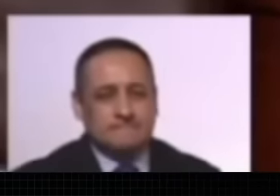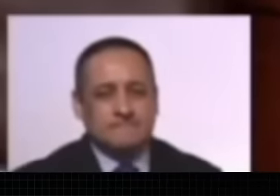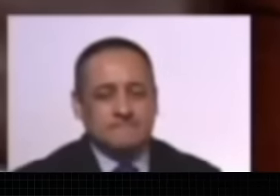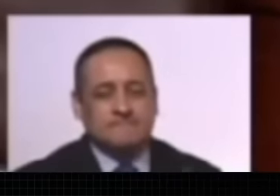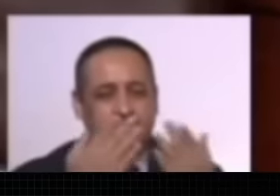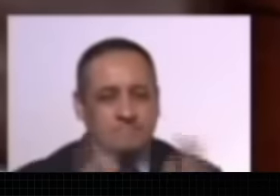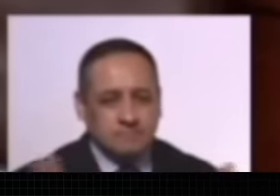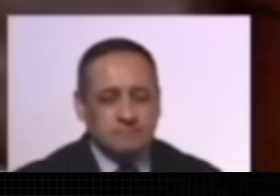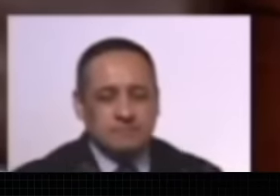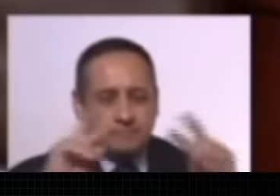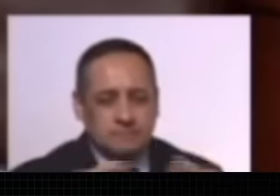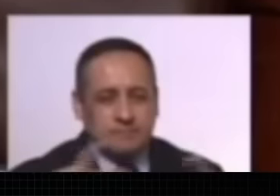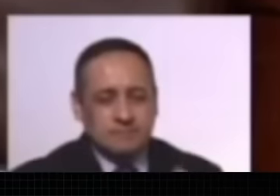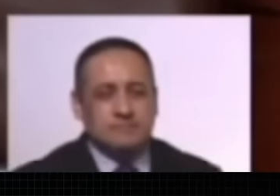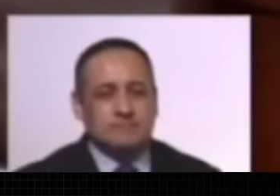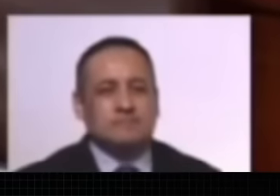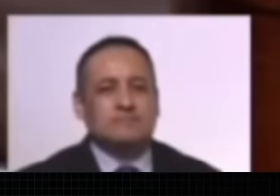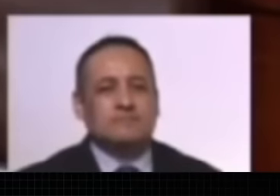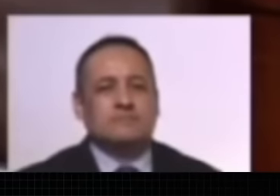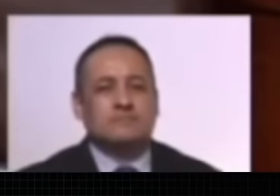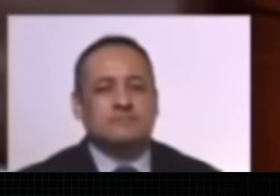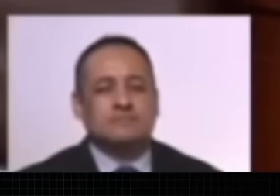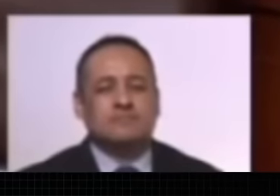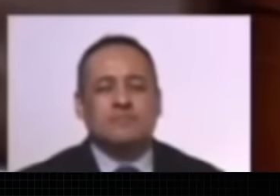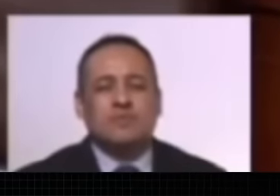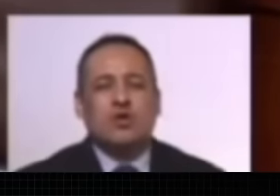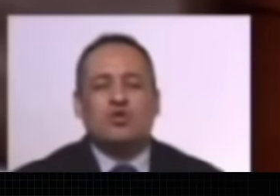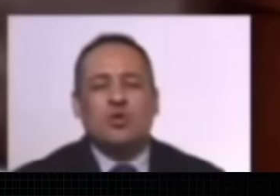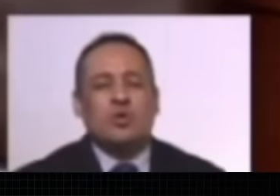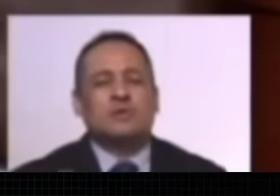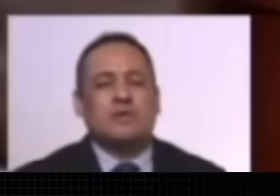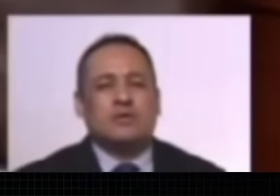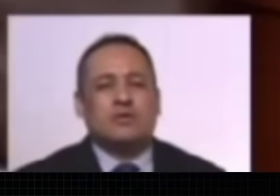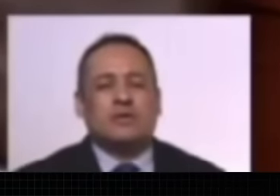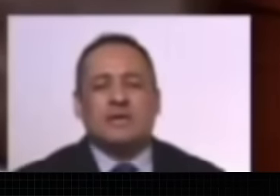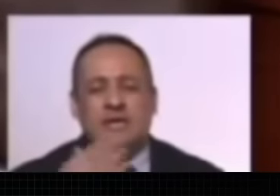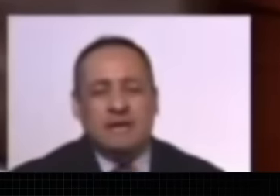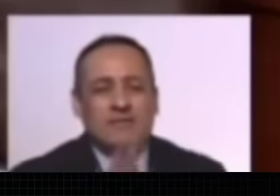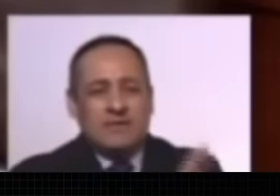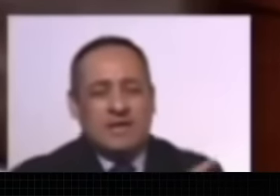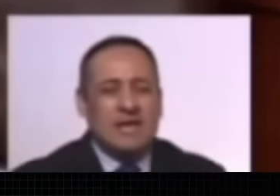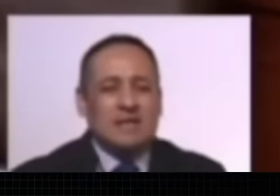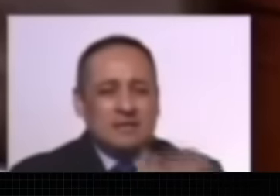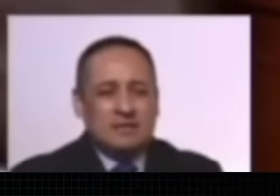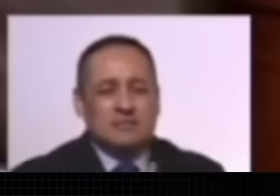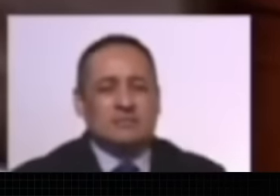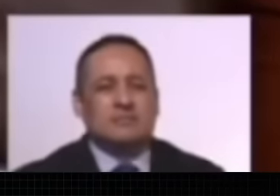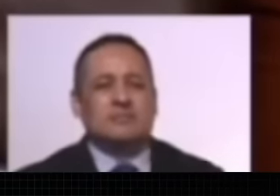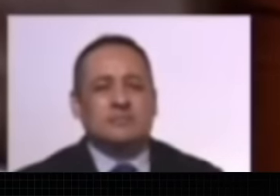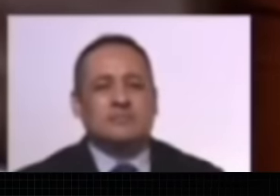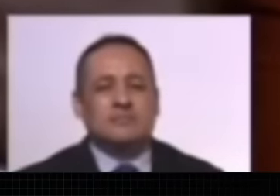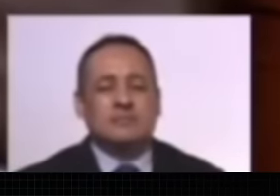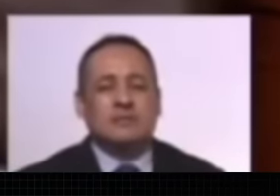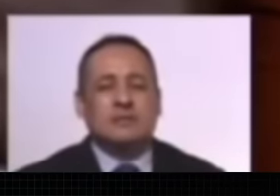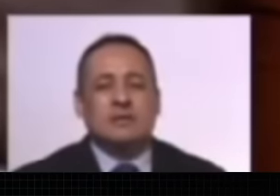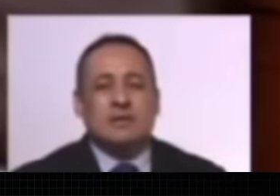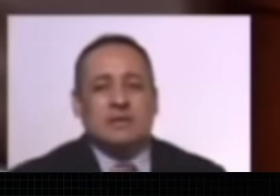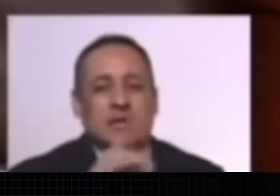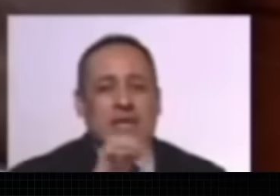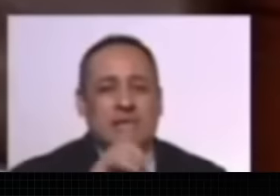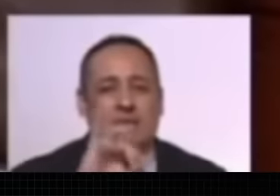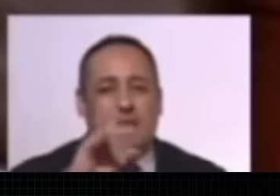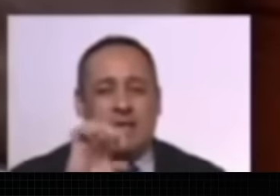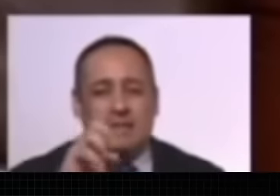para abrir una investigación. No lo hicieron fiscales anteriores. Adelaida